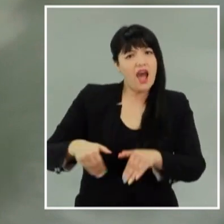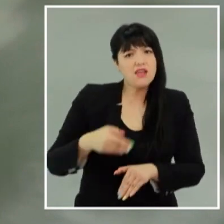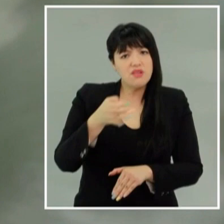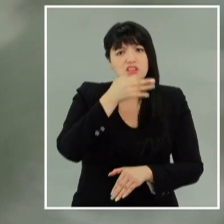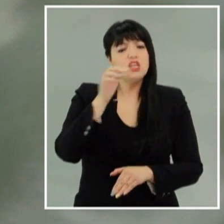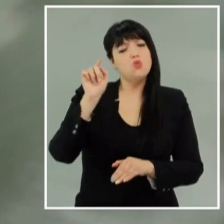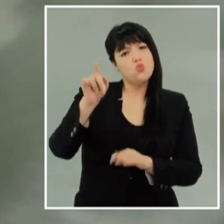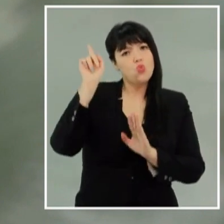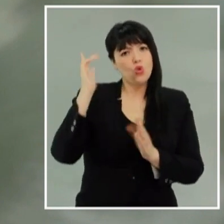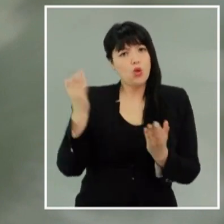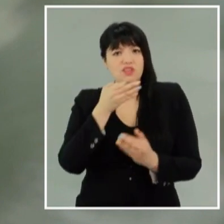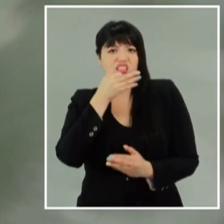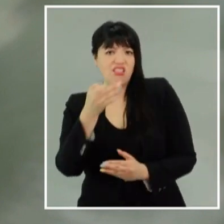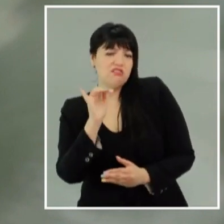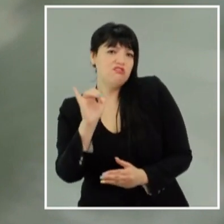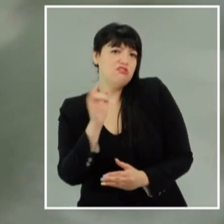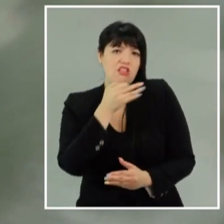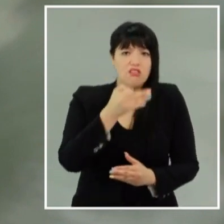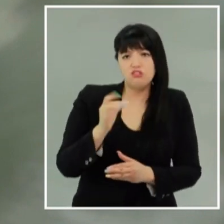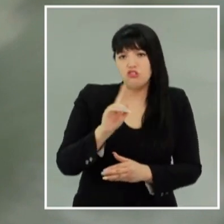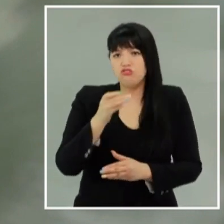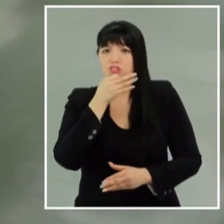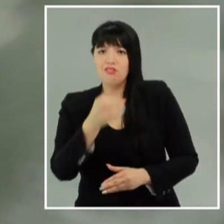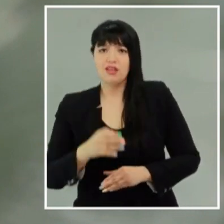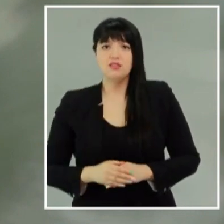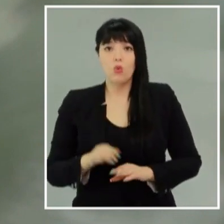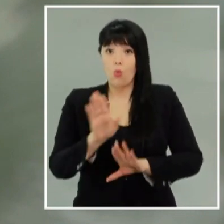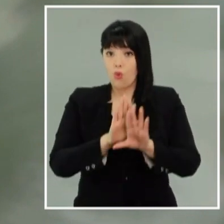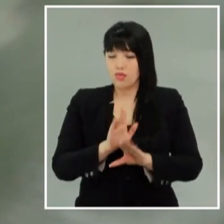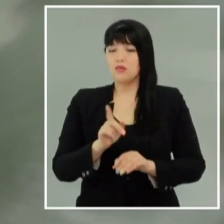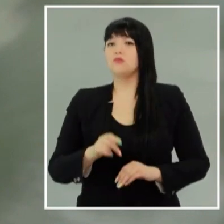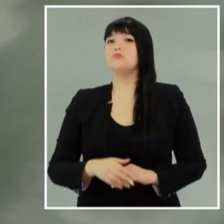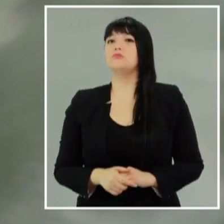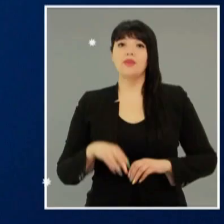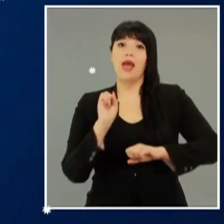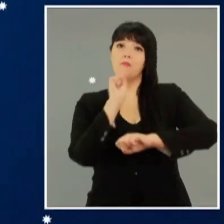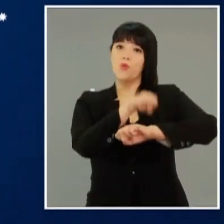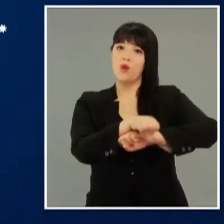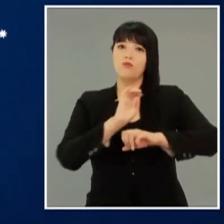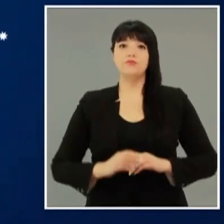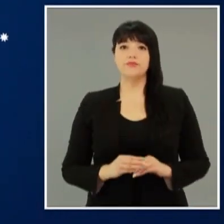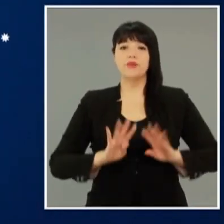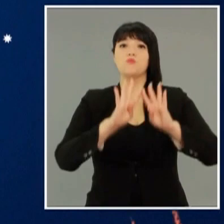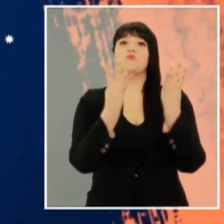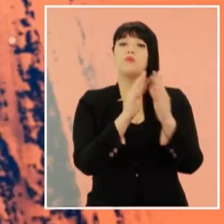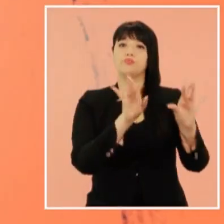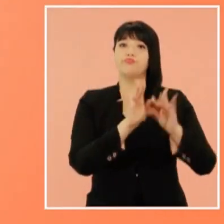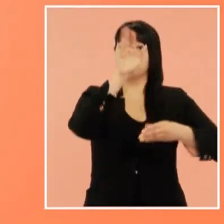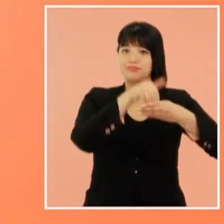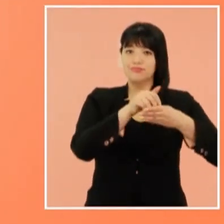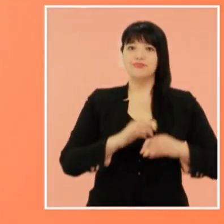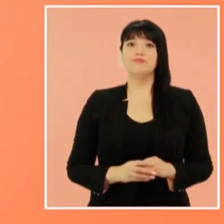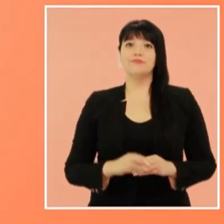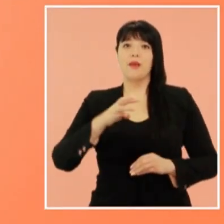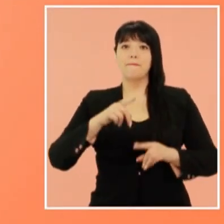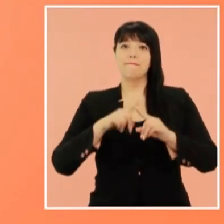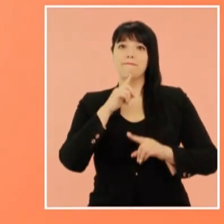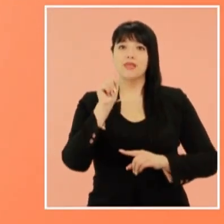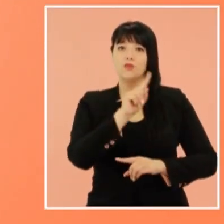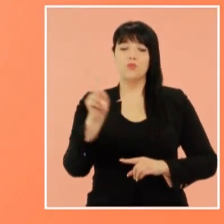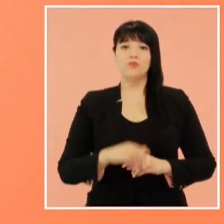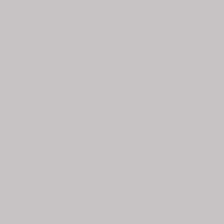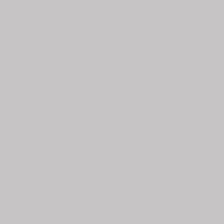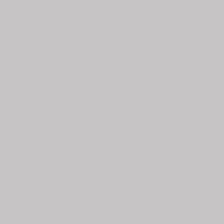dicen las cosas si no se dicen? ¿Te acordás que te dije? Ah, sí, te dije. Ya, ¿lo que te estaba diciendo? Apruebo convención